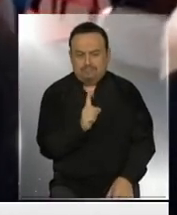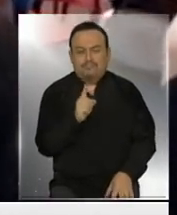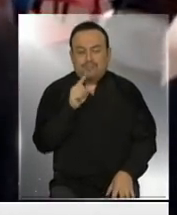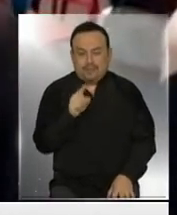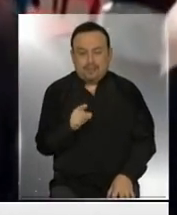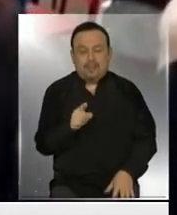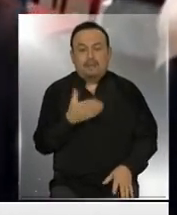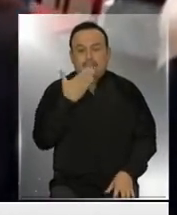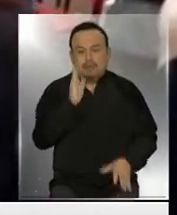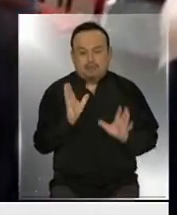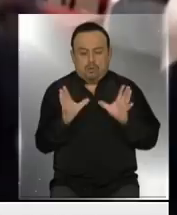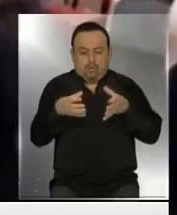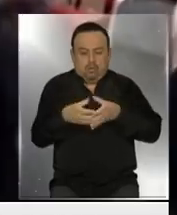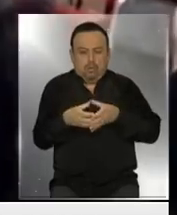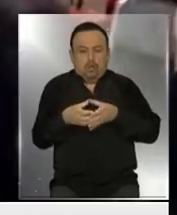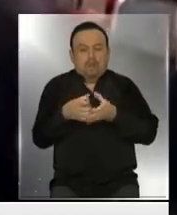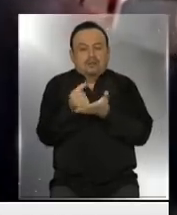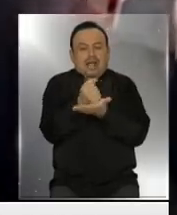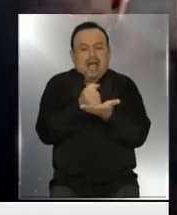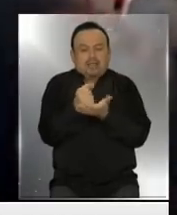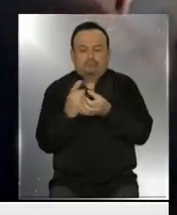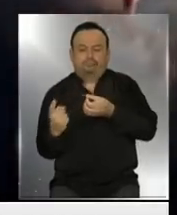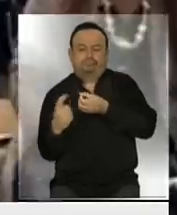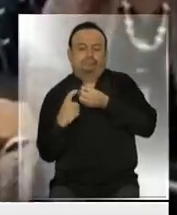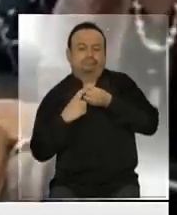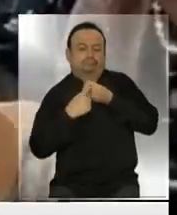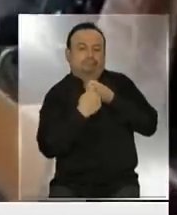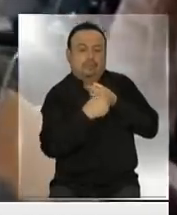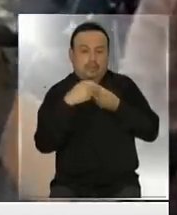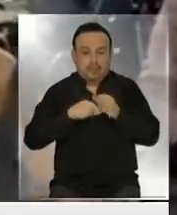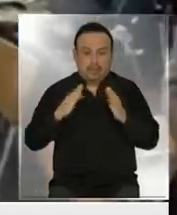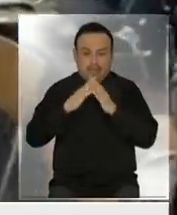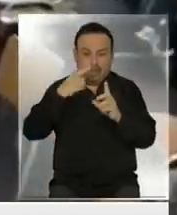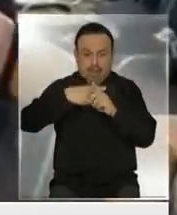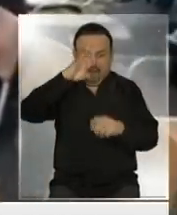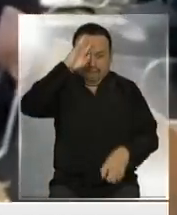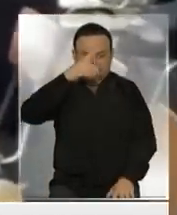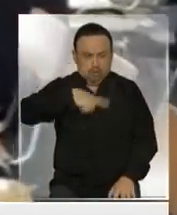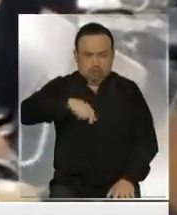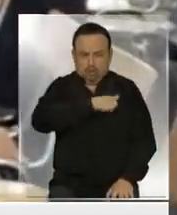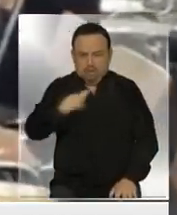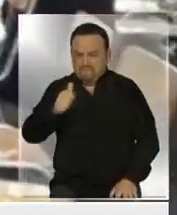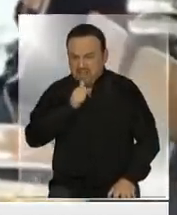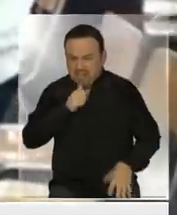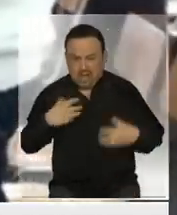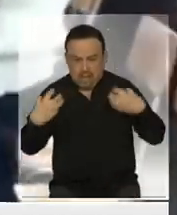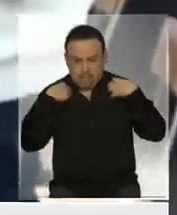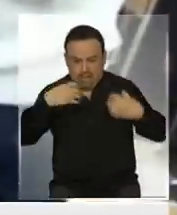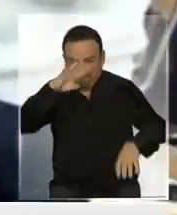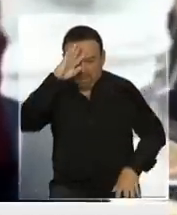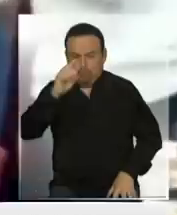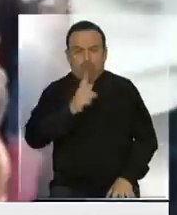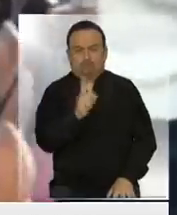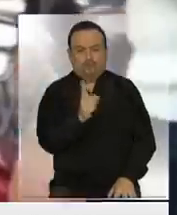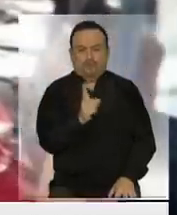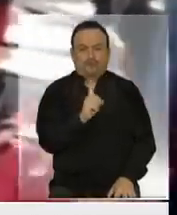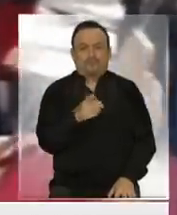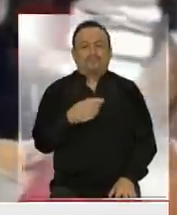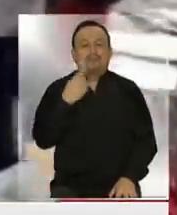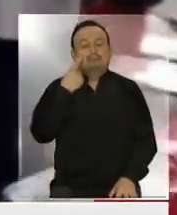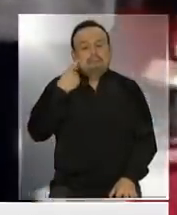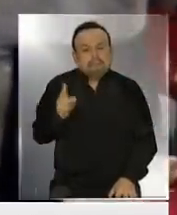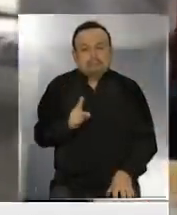en el mismo saco no no son todas las personas irresponsables no son todos los evangélicos personas que sigan yendo a cultos religiosos